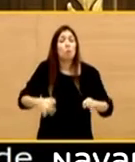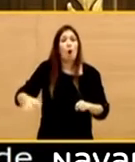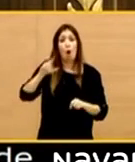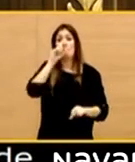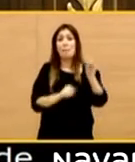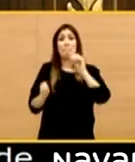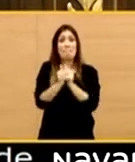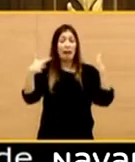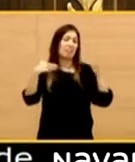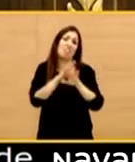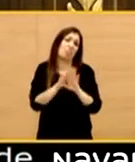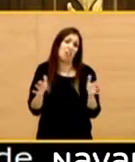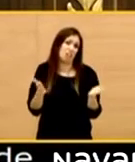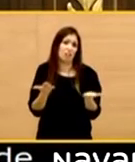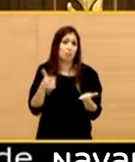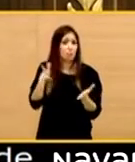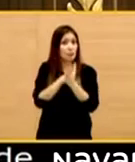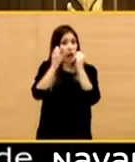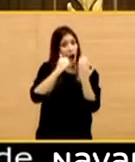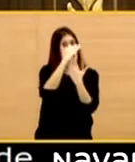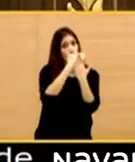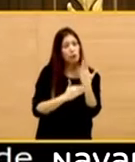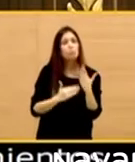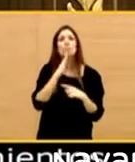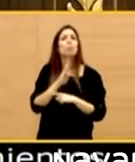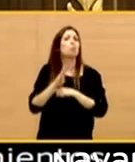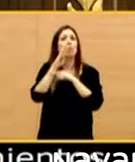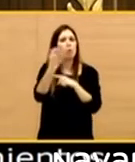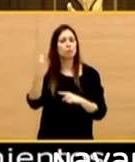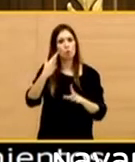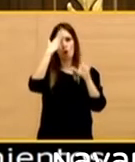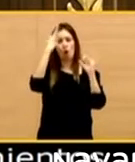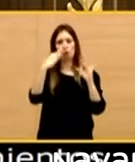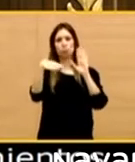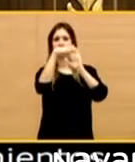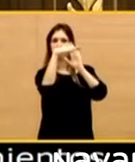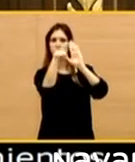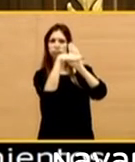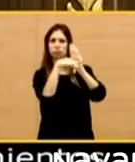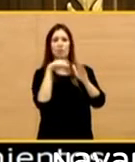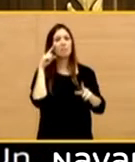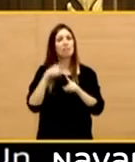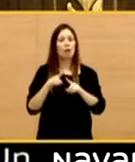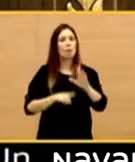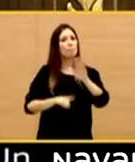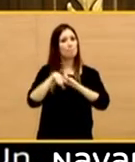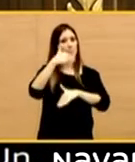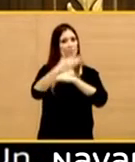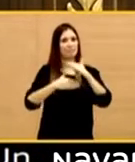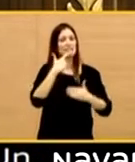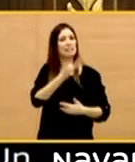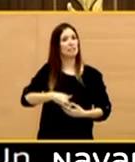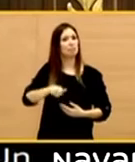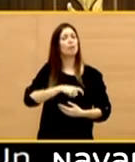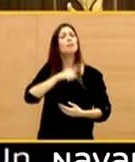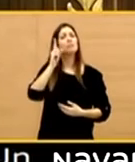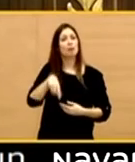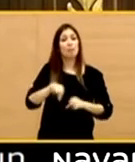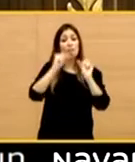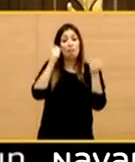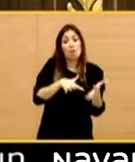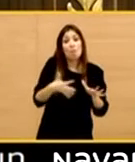Un acuerdo que, además de proponer un conjunto coherente de medidas para la reforma progresista de España, muestra una forma de hacer que ya